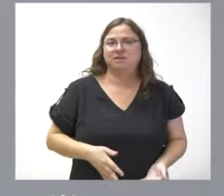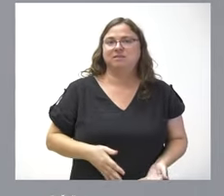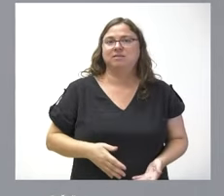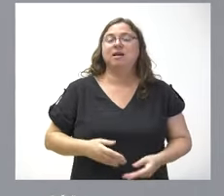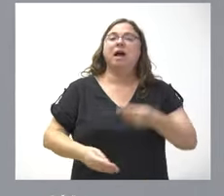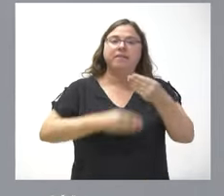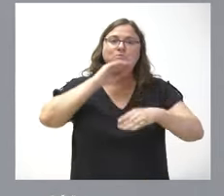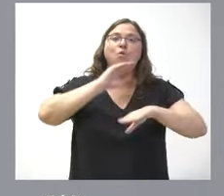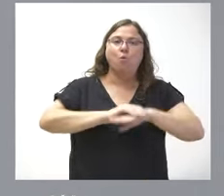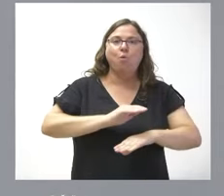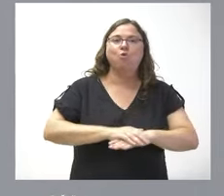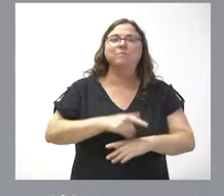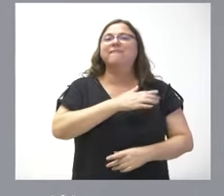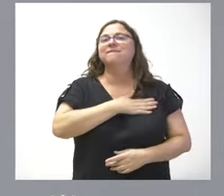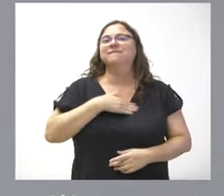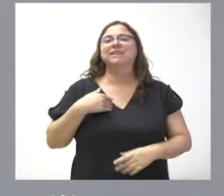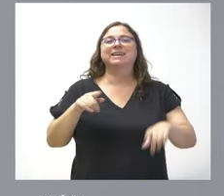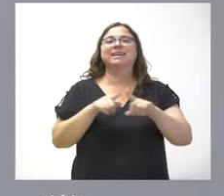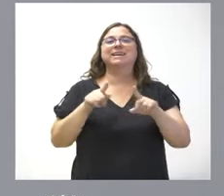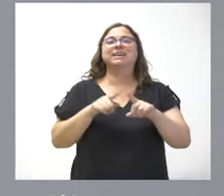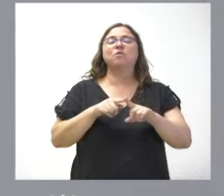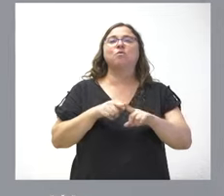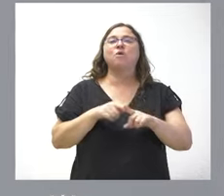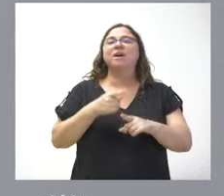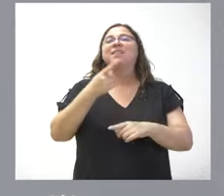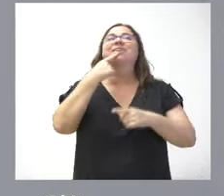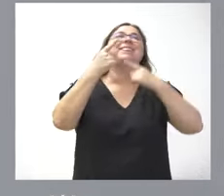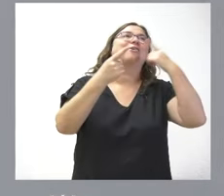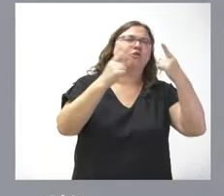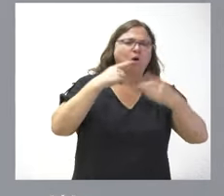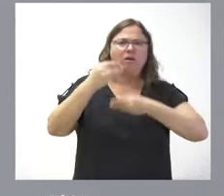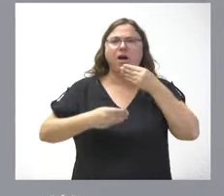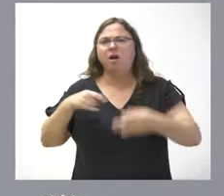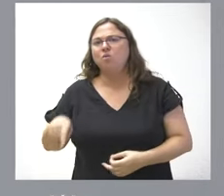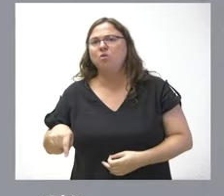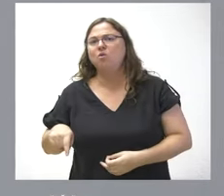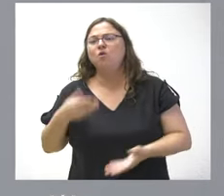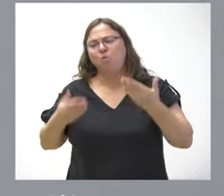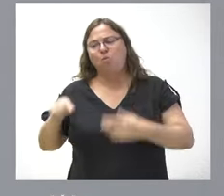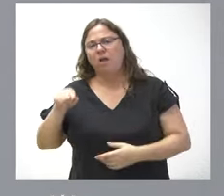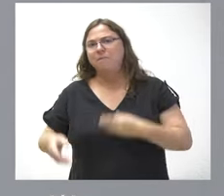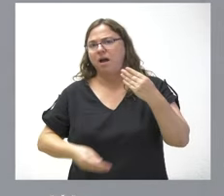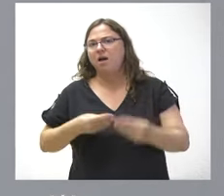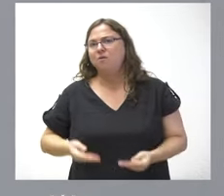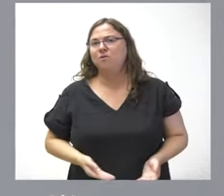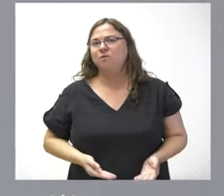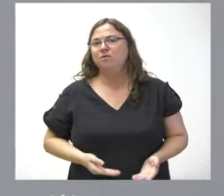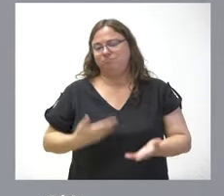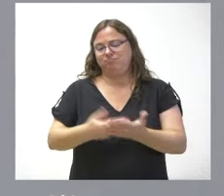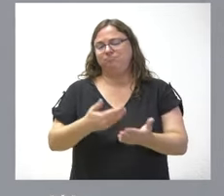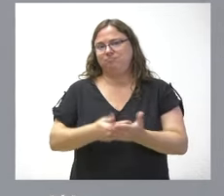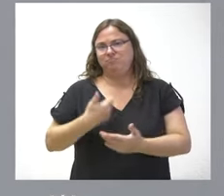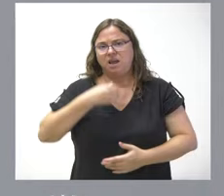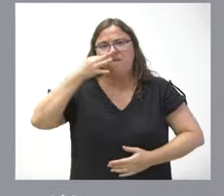que estamos cumpliendo nosotros no queremos que se nos juzgue solo por lo que decimos se nos tiene que juzgar por lo que hacemos y aquí están los